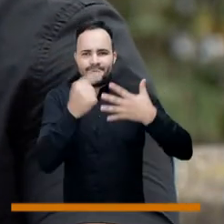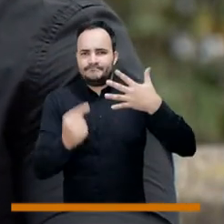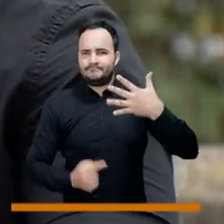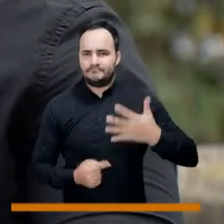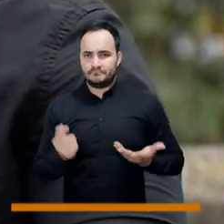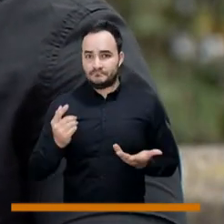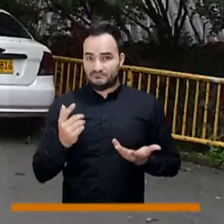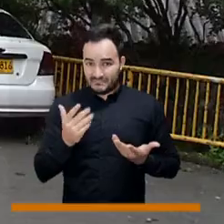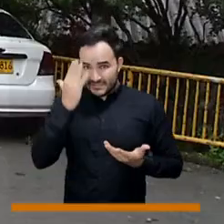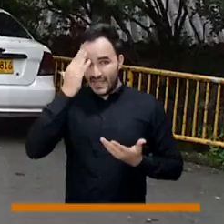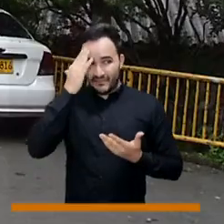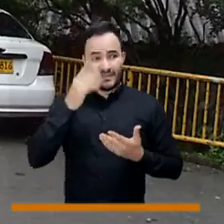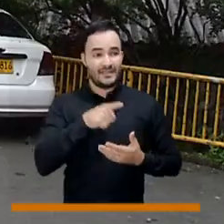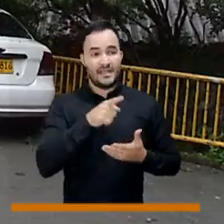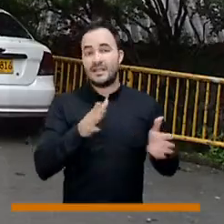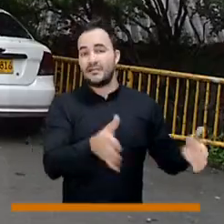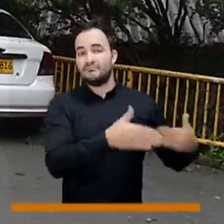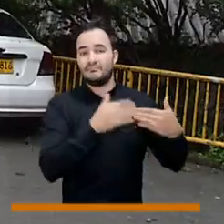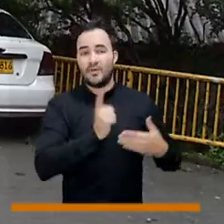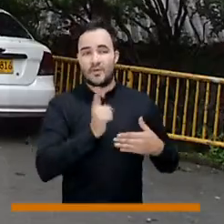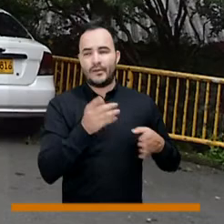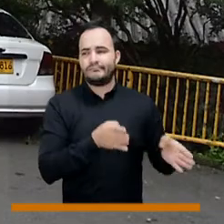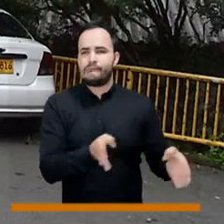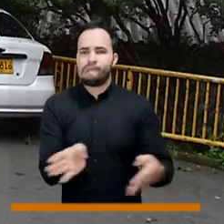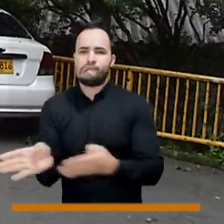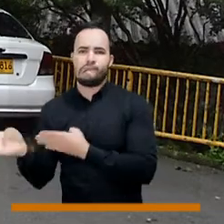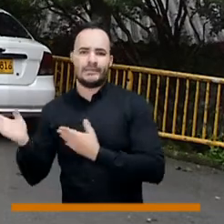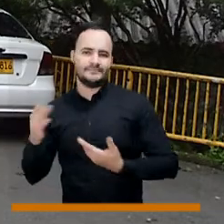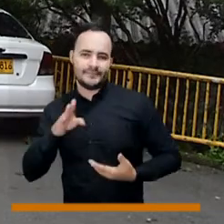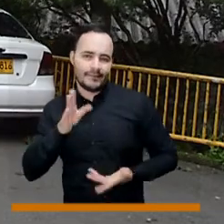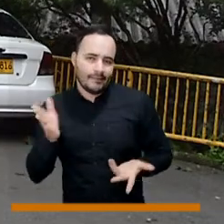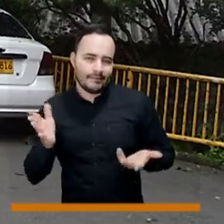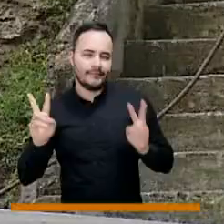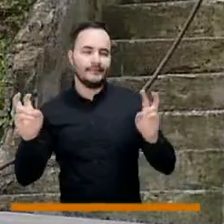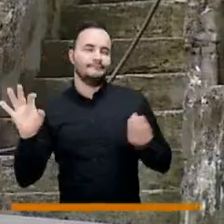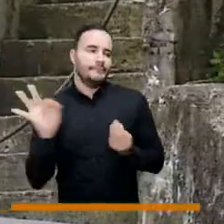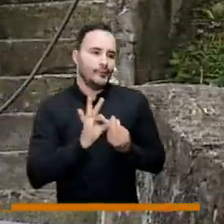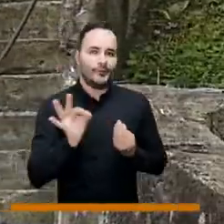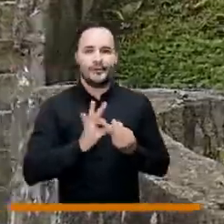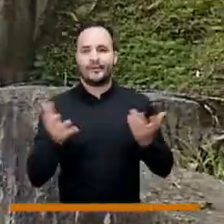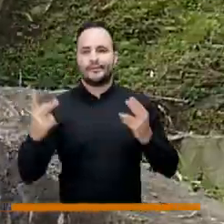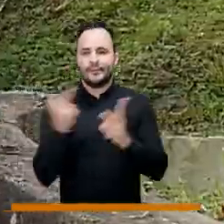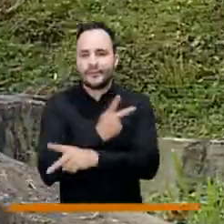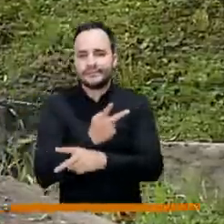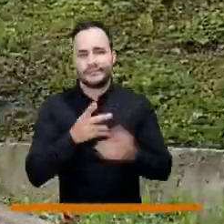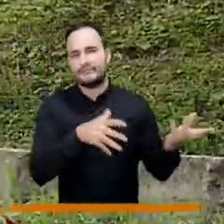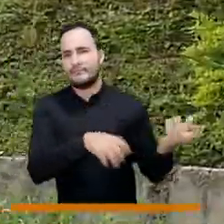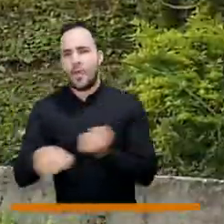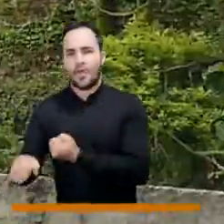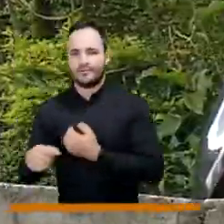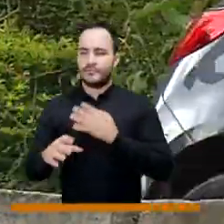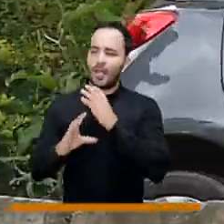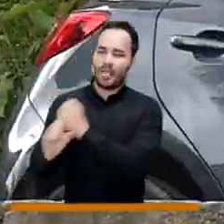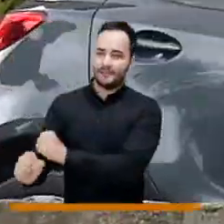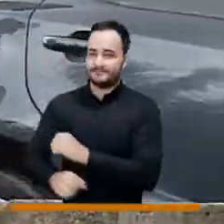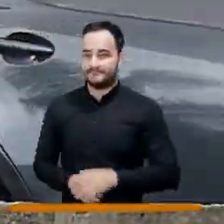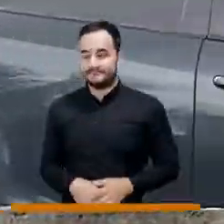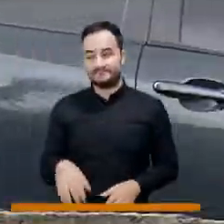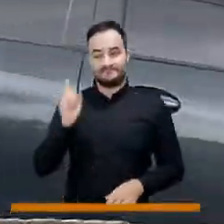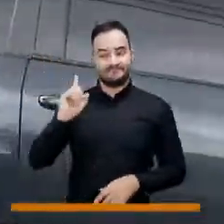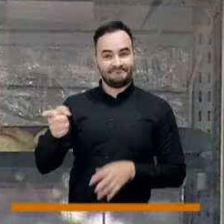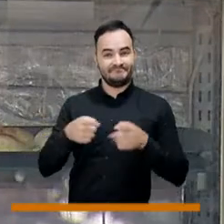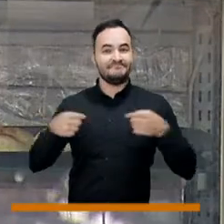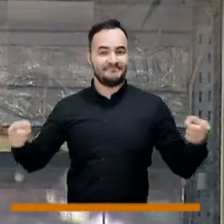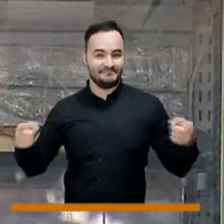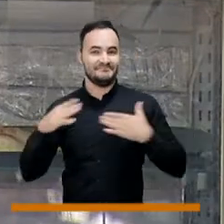la delincuencia y las drogas no nos los arrebaten. Oiga, pues sobre eso estaremos hablando en este espacio De Frente a la Gente, pero antes nos vamos con